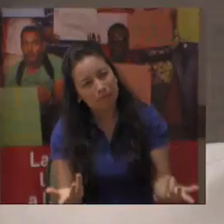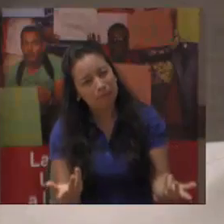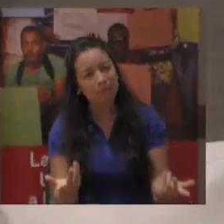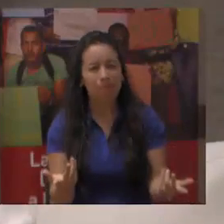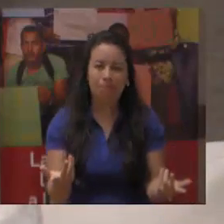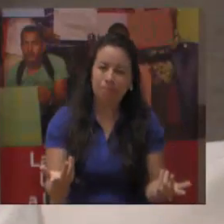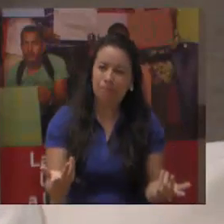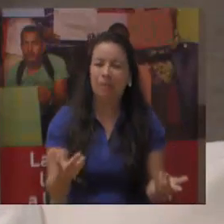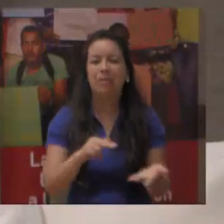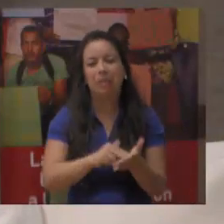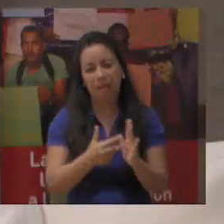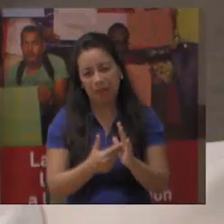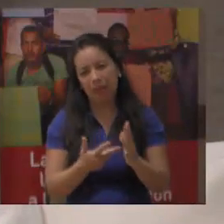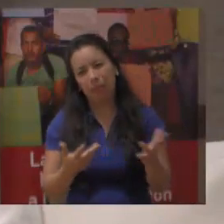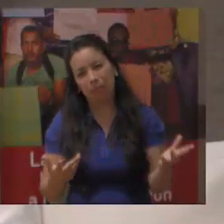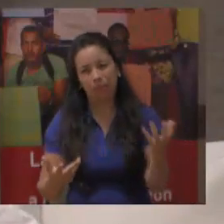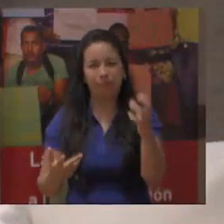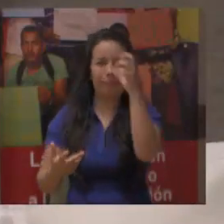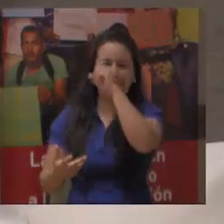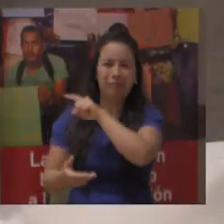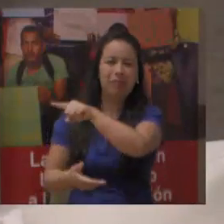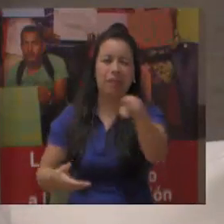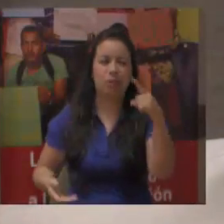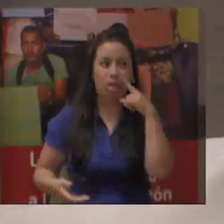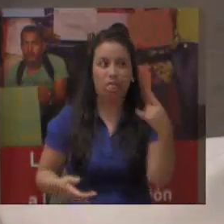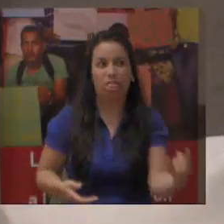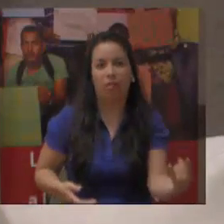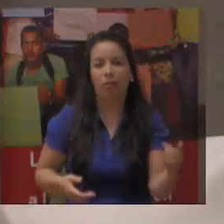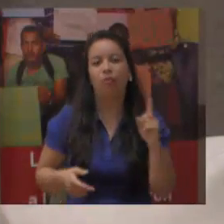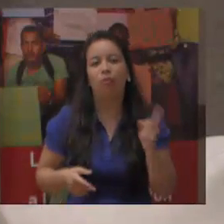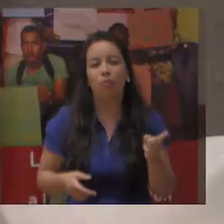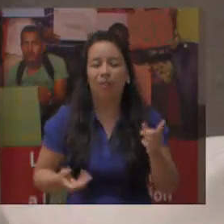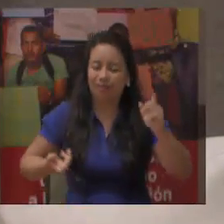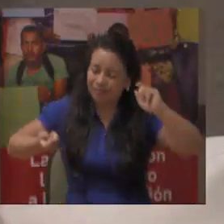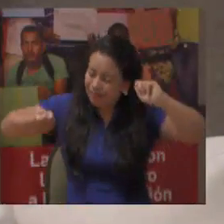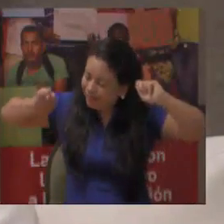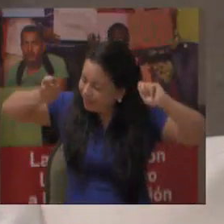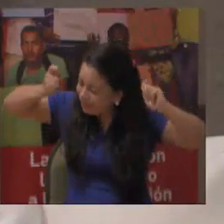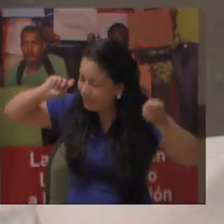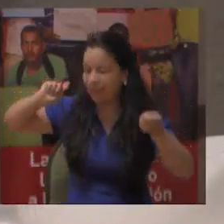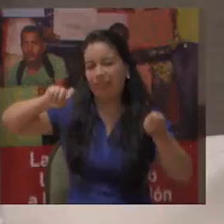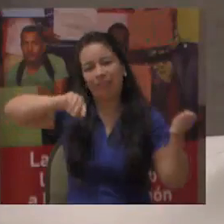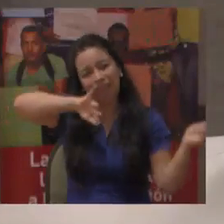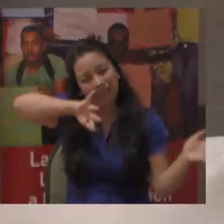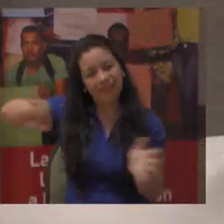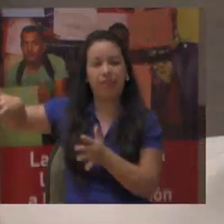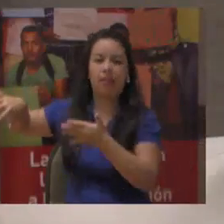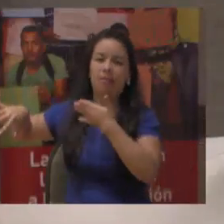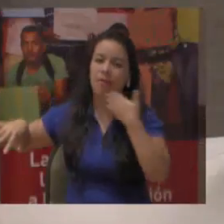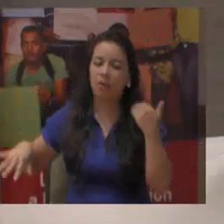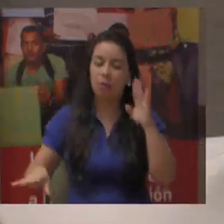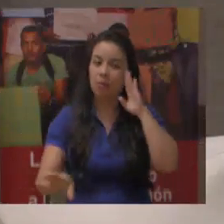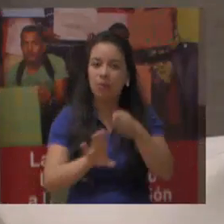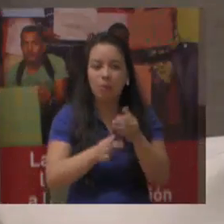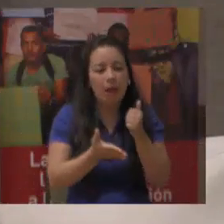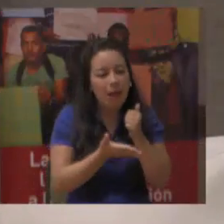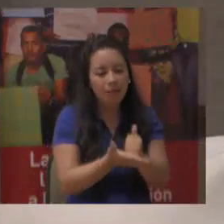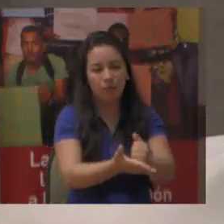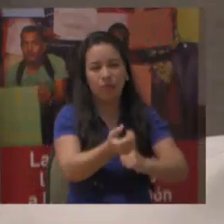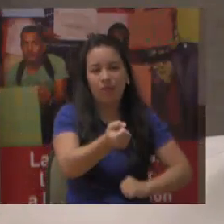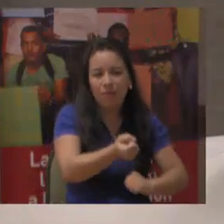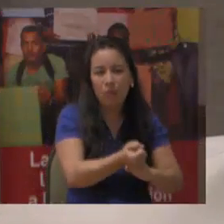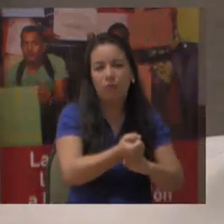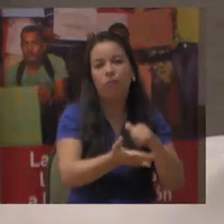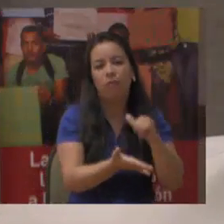esos procesos de formación que tenemos nosotros, esas convicciones las tenemos que volver realidad en acciones. Y las acciones, reitero, no son